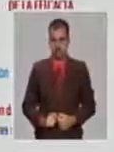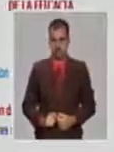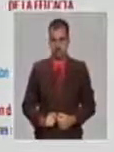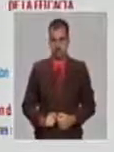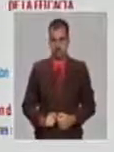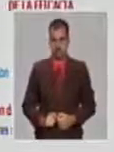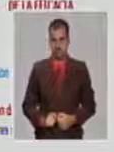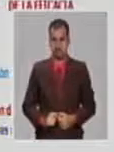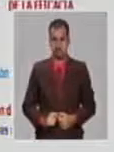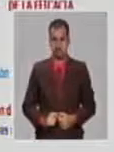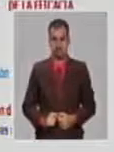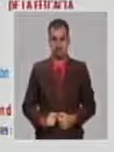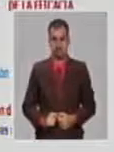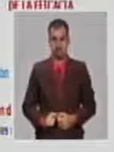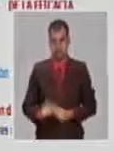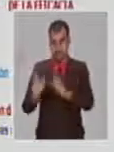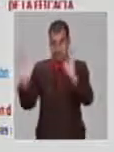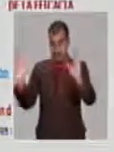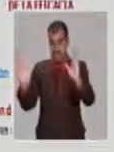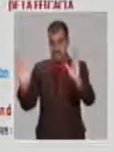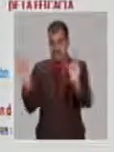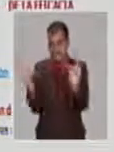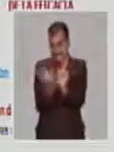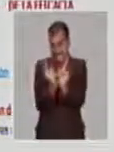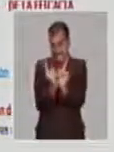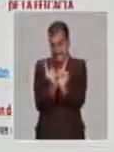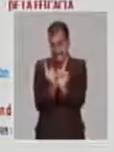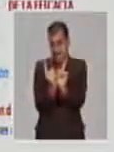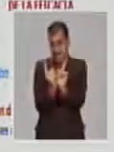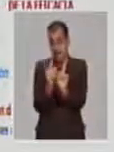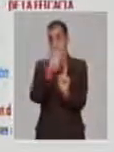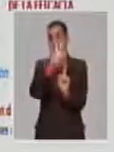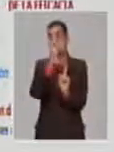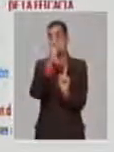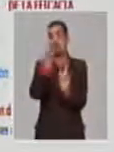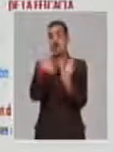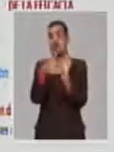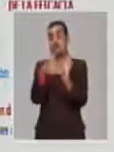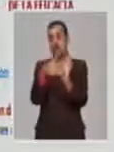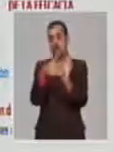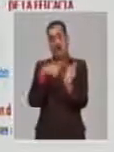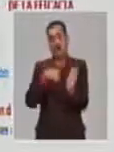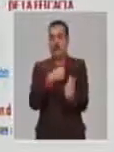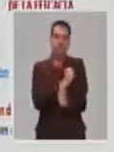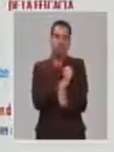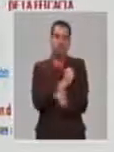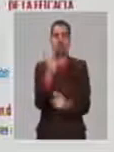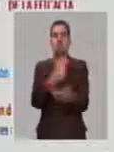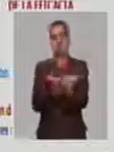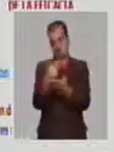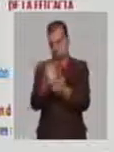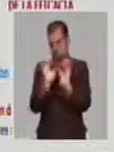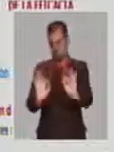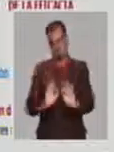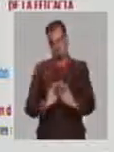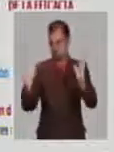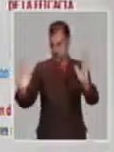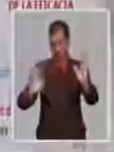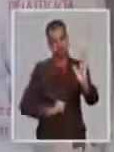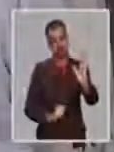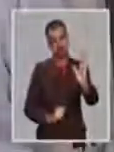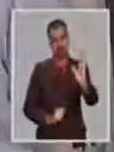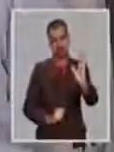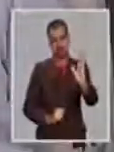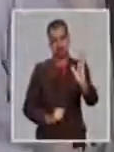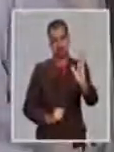corto del esquema de inmunización de Abdala, queremos incluir esos 42.000 voluntarios en 2 semanas. ¿Cómo lo podremos lograr?